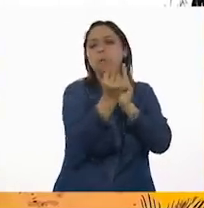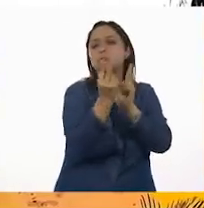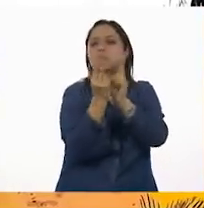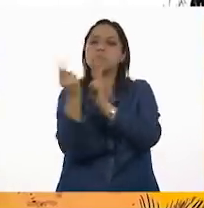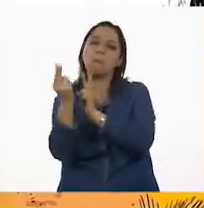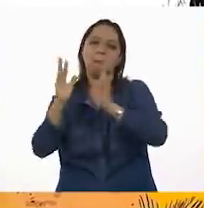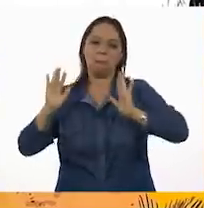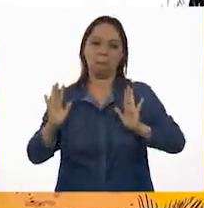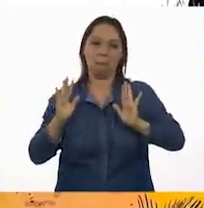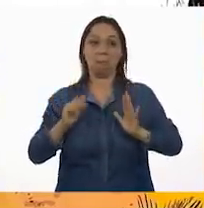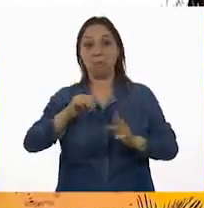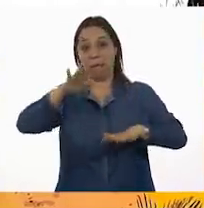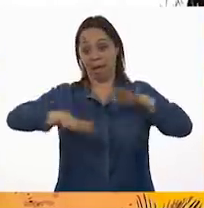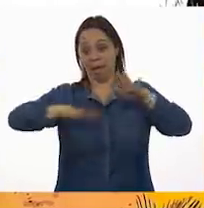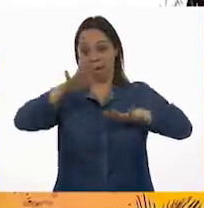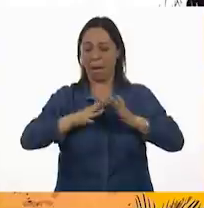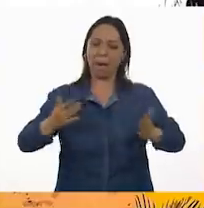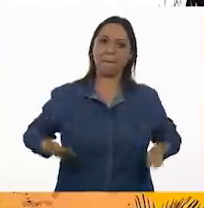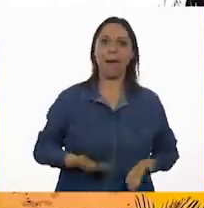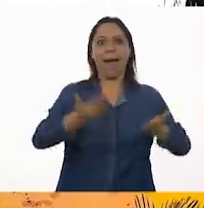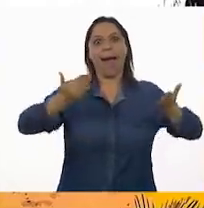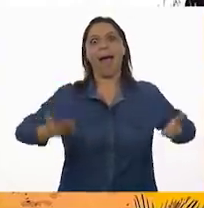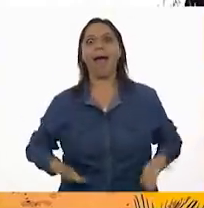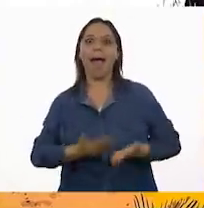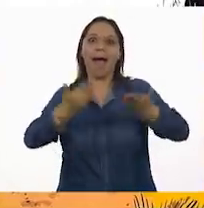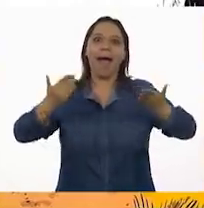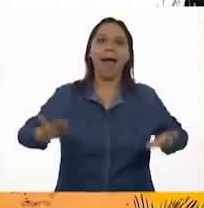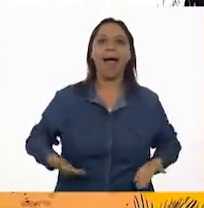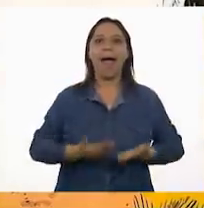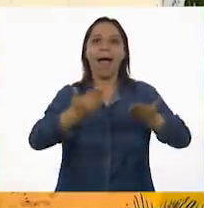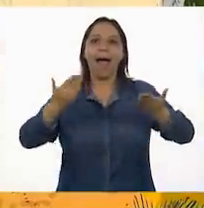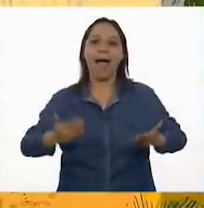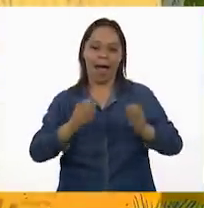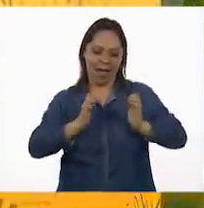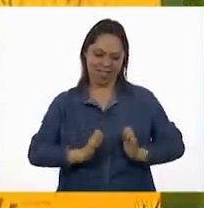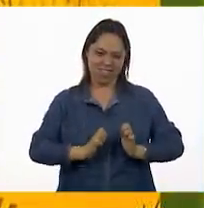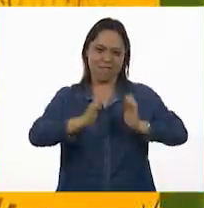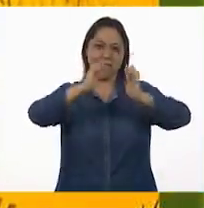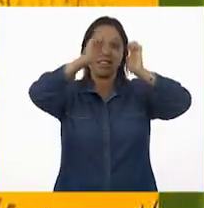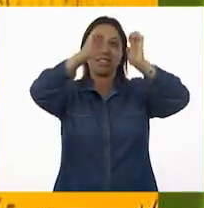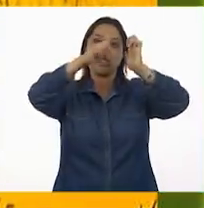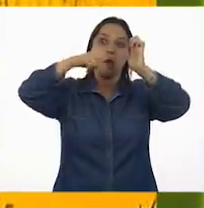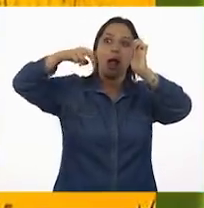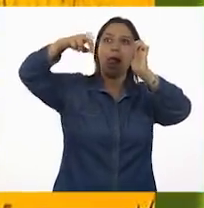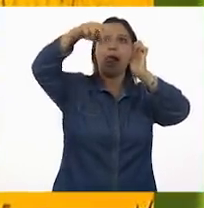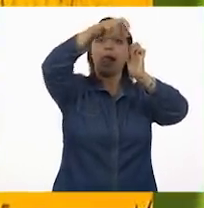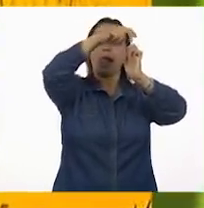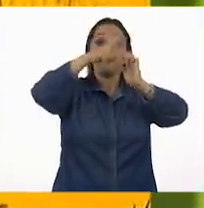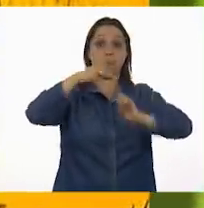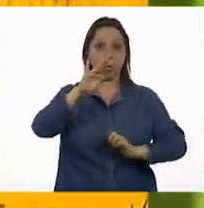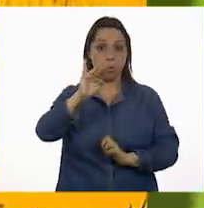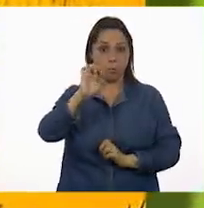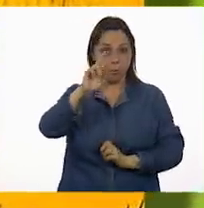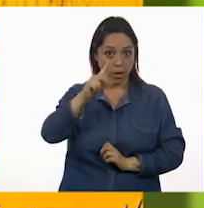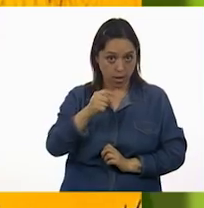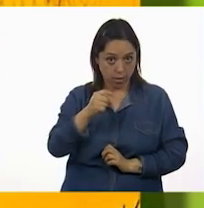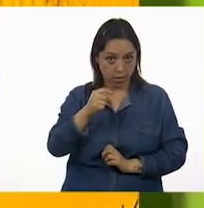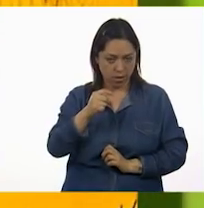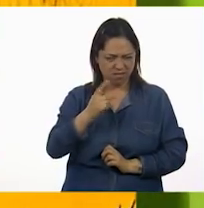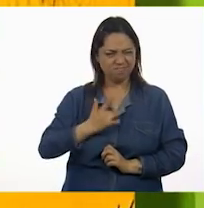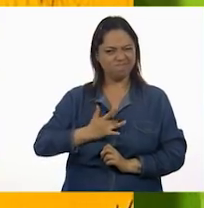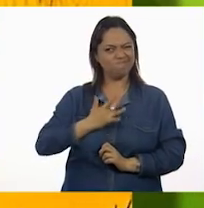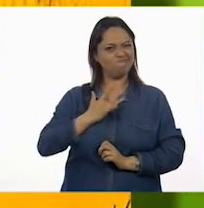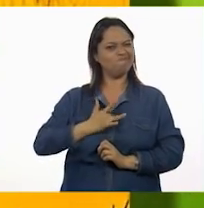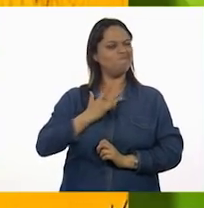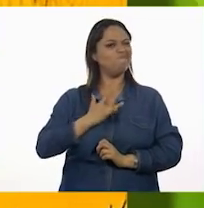otras bailarines que danzan sobre los rascacielos. Pero Bert se siente